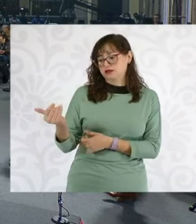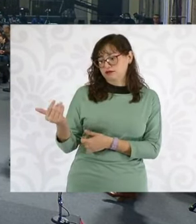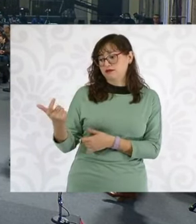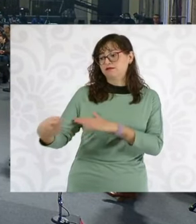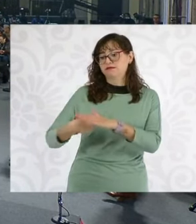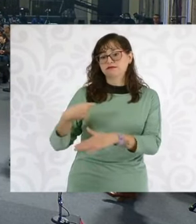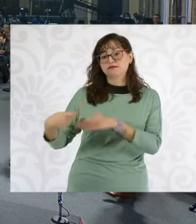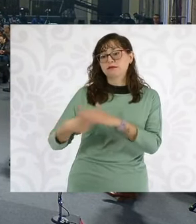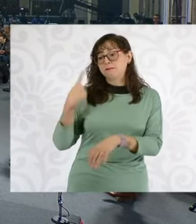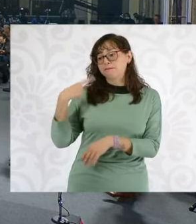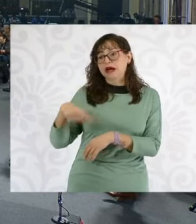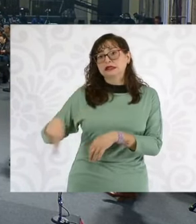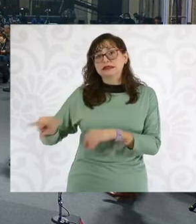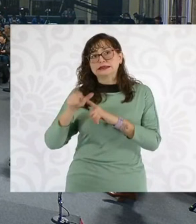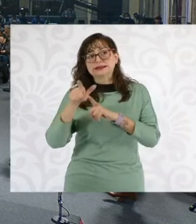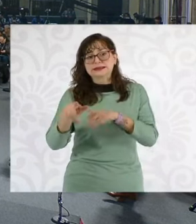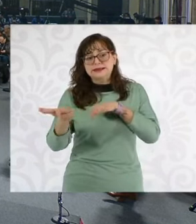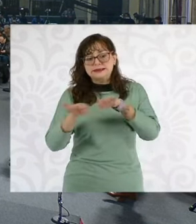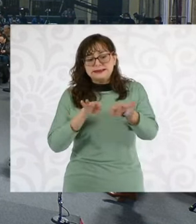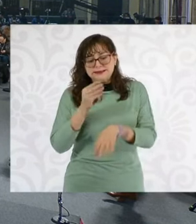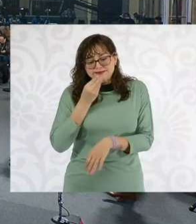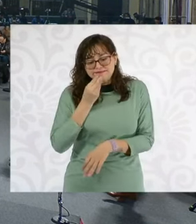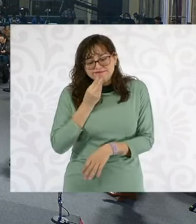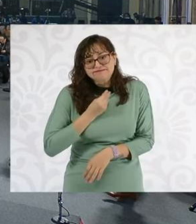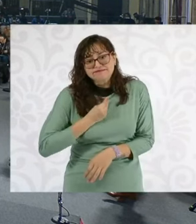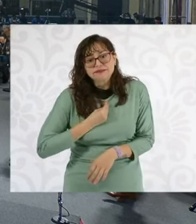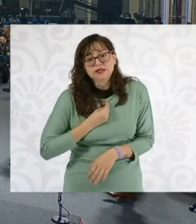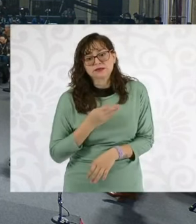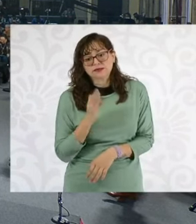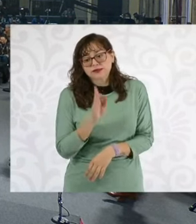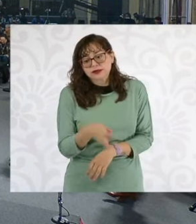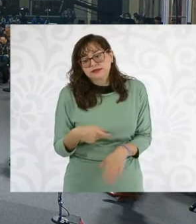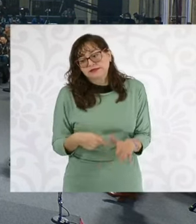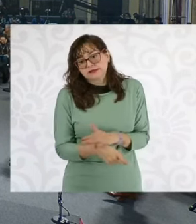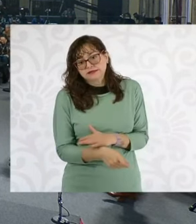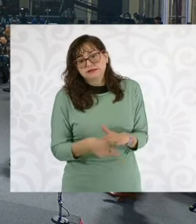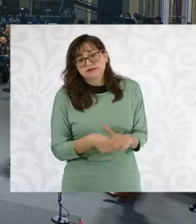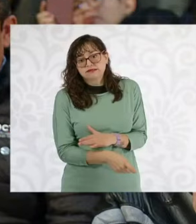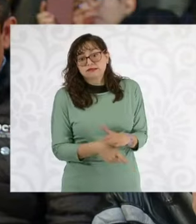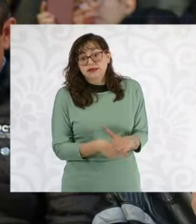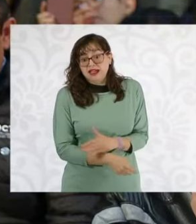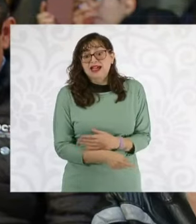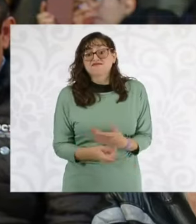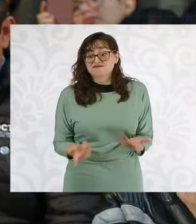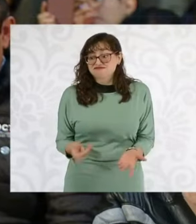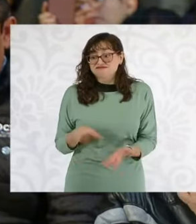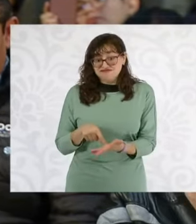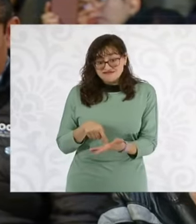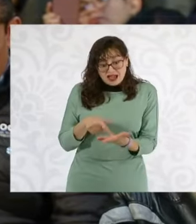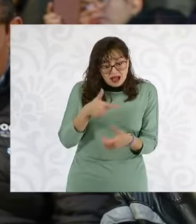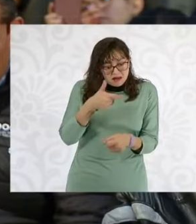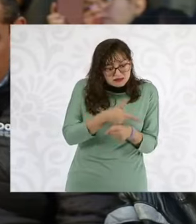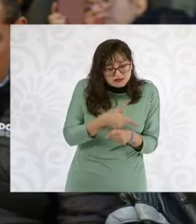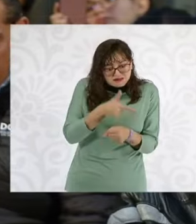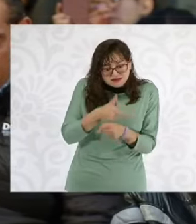trabajando ahí en el INAI, y la gente, pues como tiene a veces necesidad de este trabajo, pues aceptaba estas condiciones inhumanas. Y